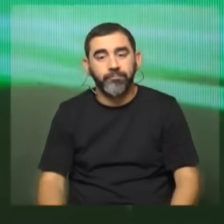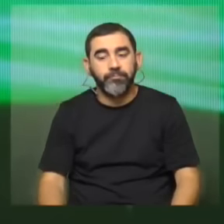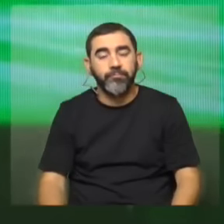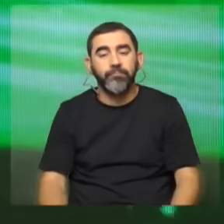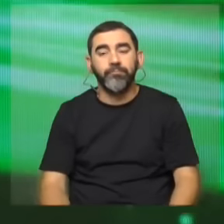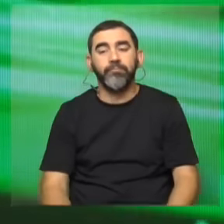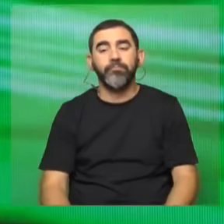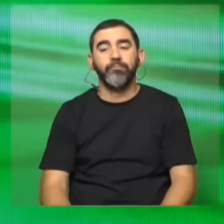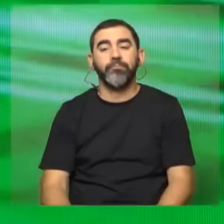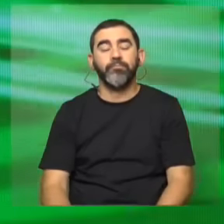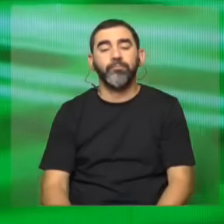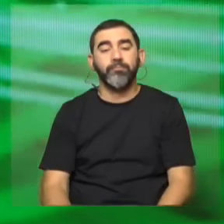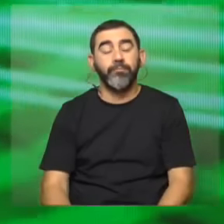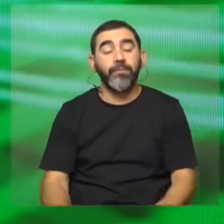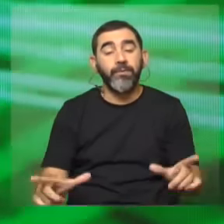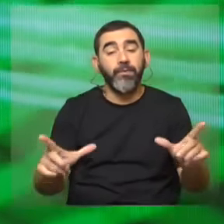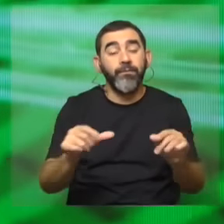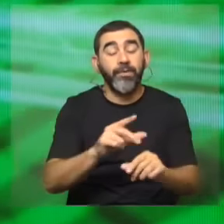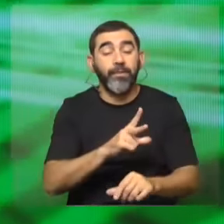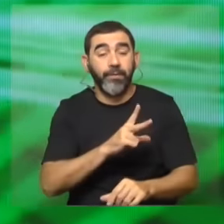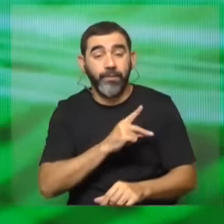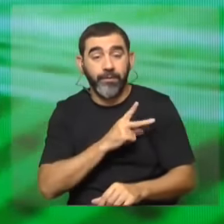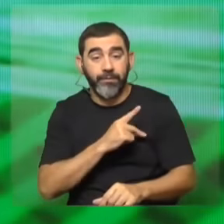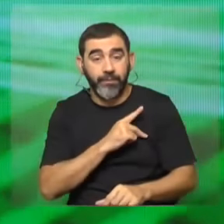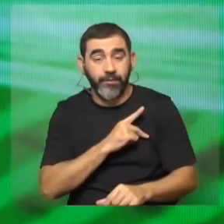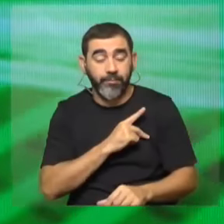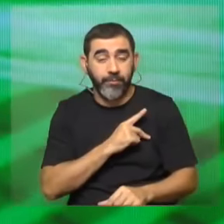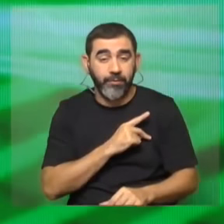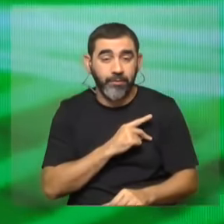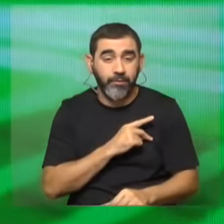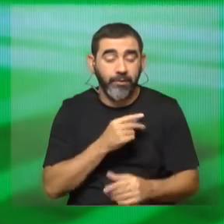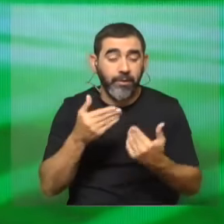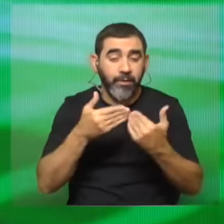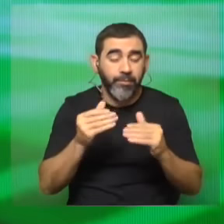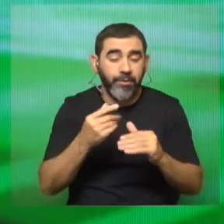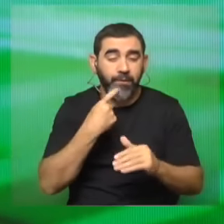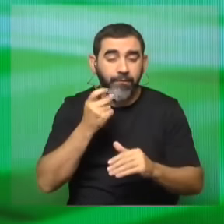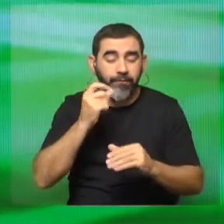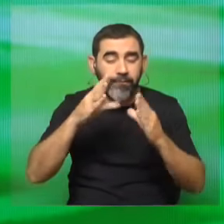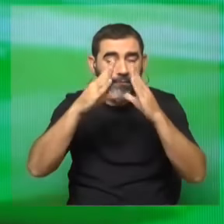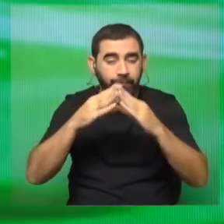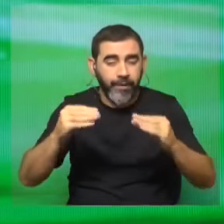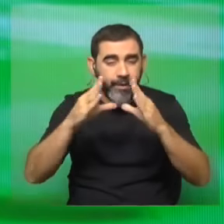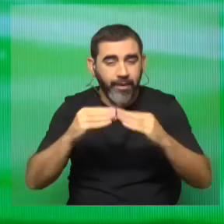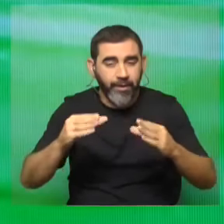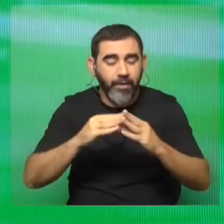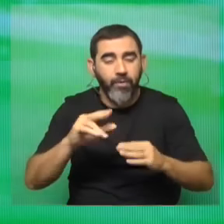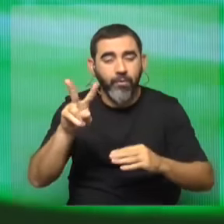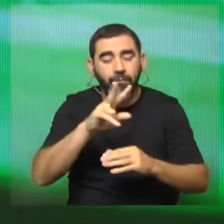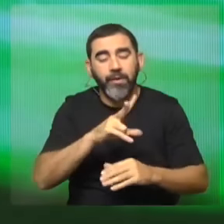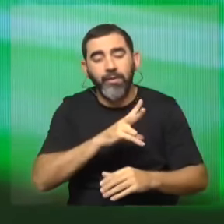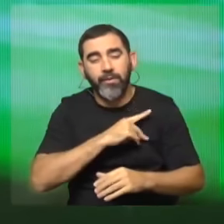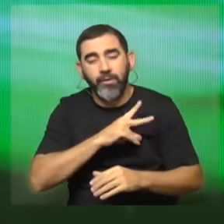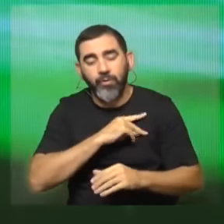digamos del final de diciembre desde que comenzó el feriado de Navidad digamos 22 de